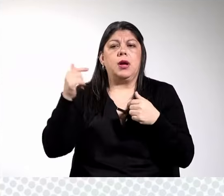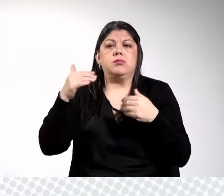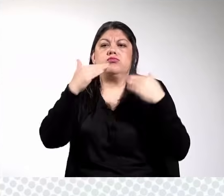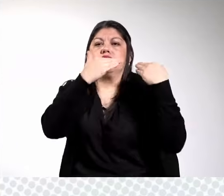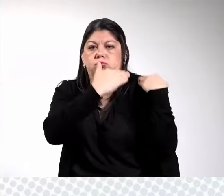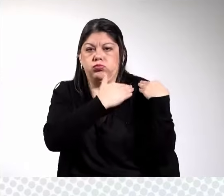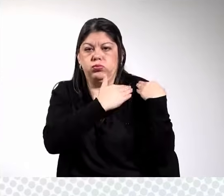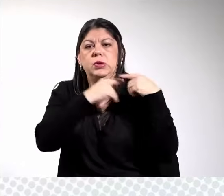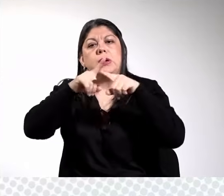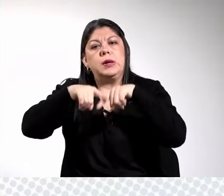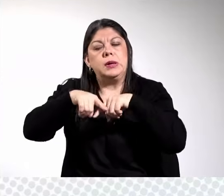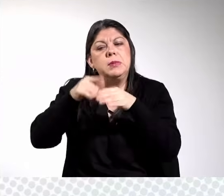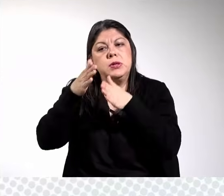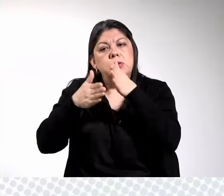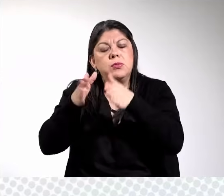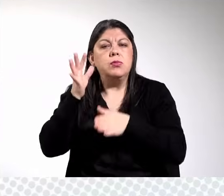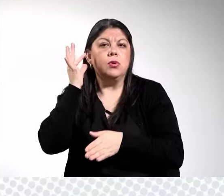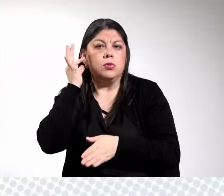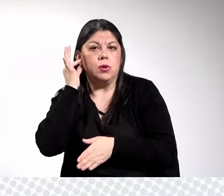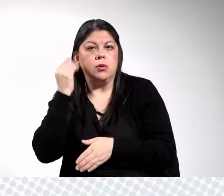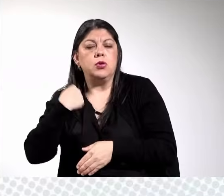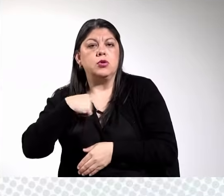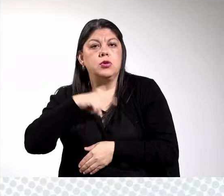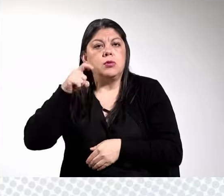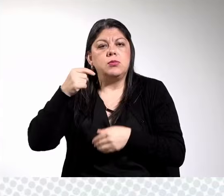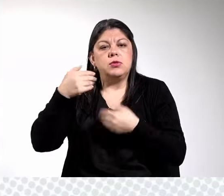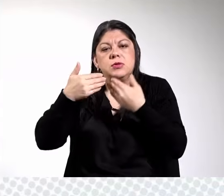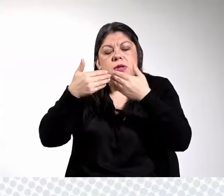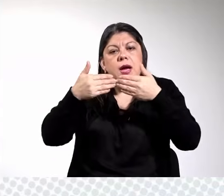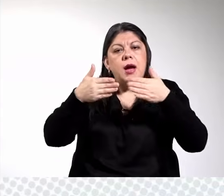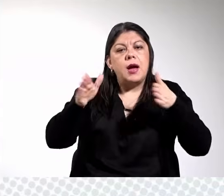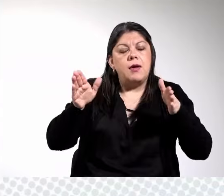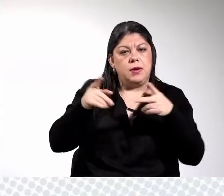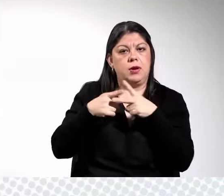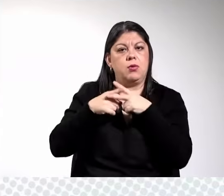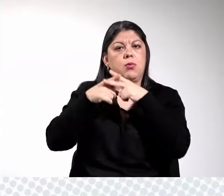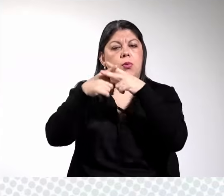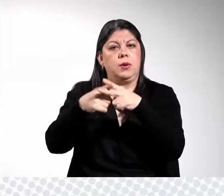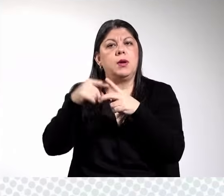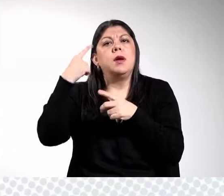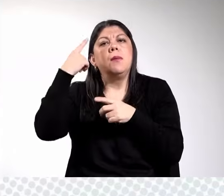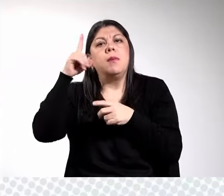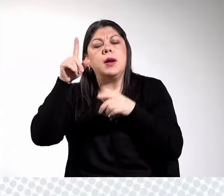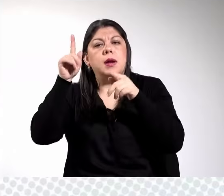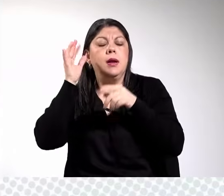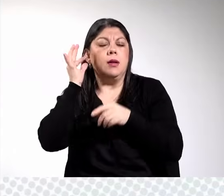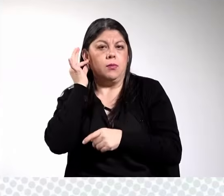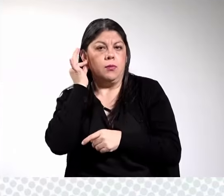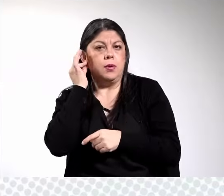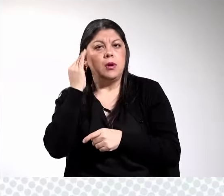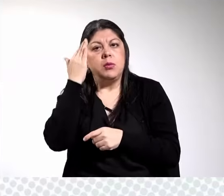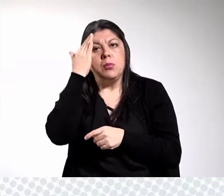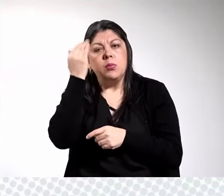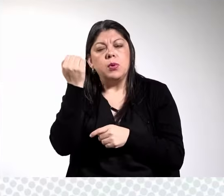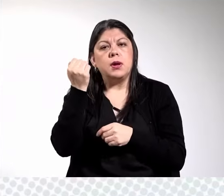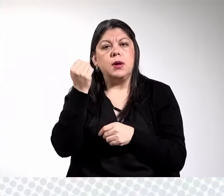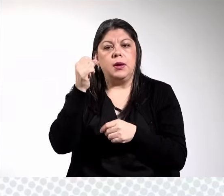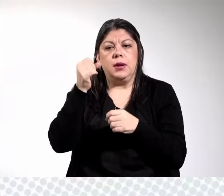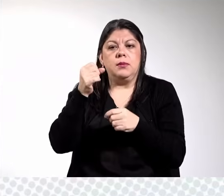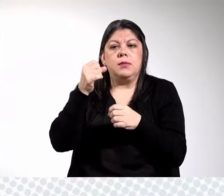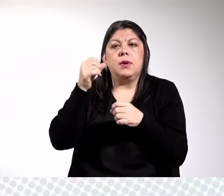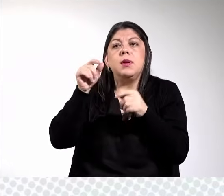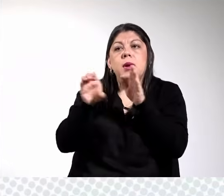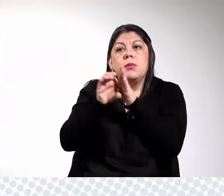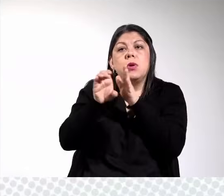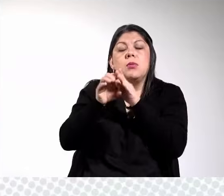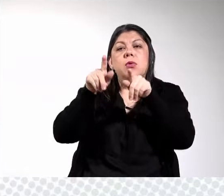mujeres. Creemos también que tenemos que abrir definitivamente créditos para las mujeres, porque las mujeres terminan en